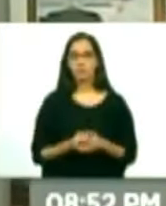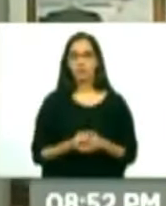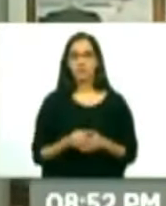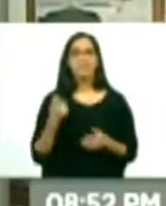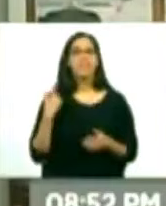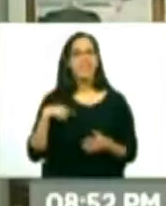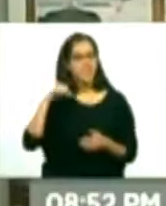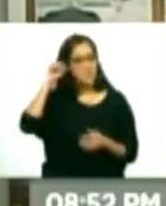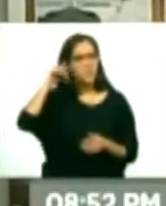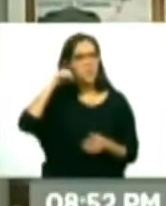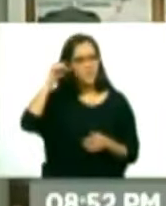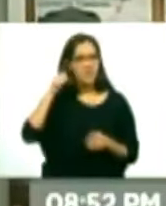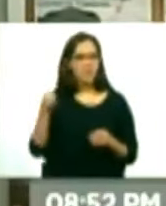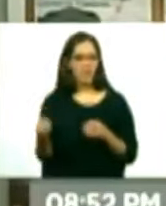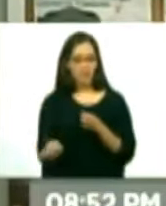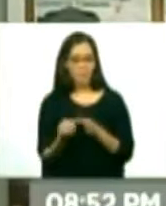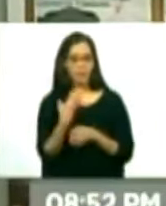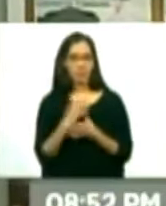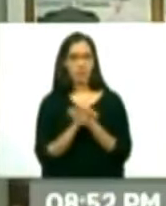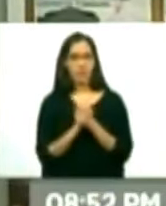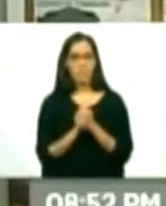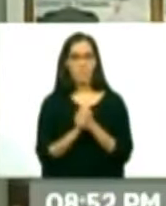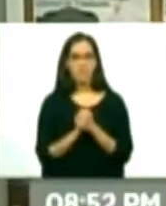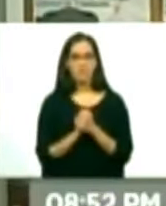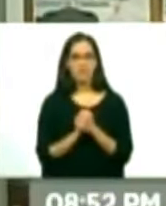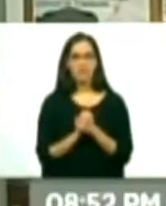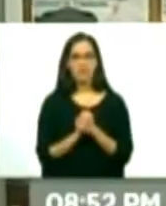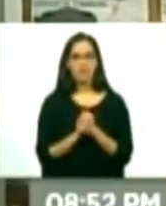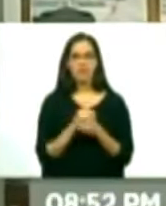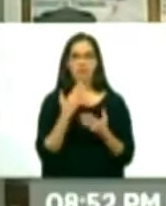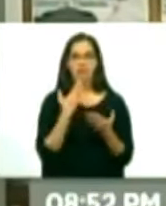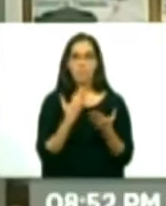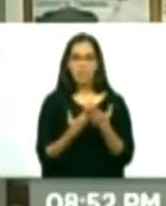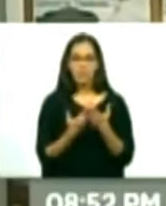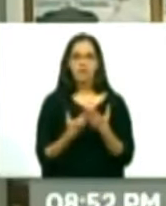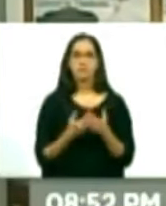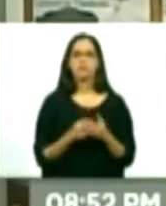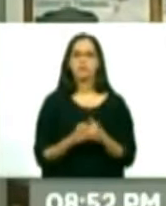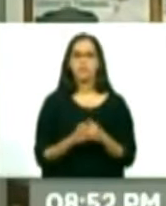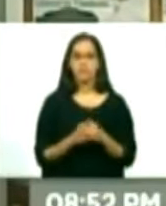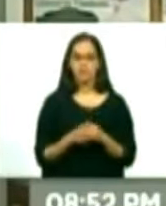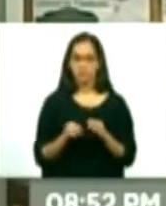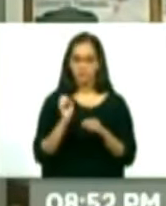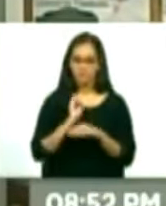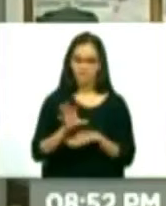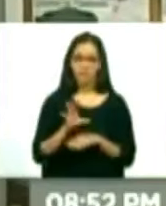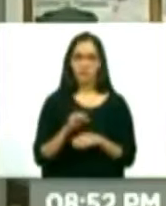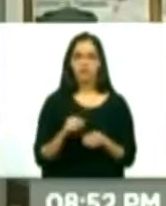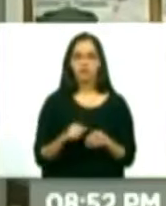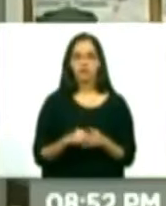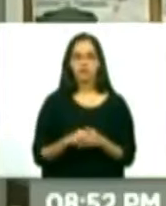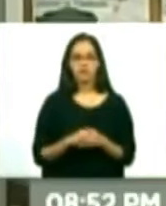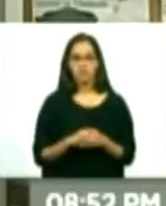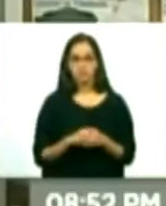video ahí que me mandó una compañera y le pedí permiso para pasarlo. Tibisay Lucena.